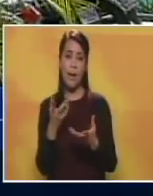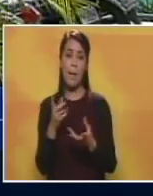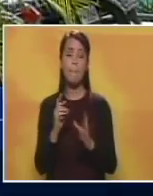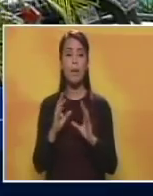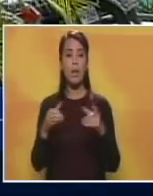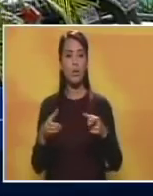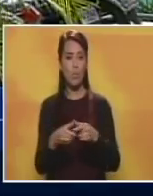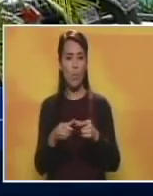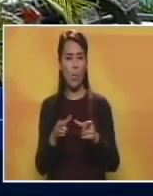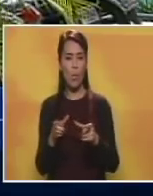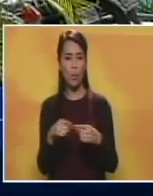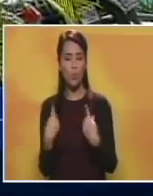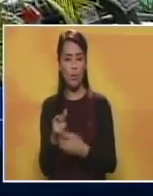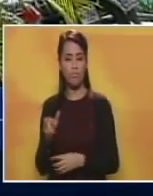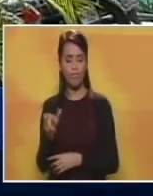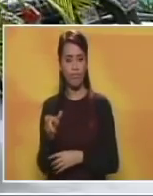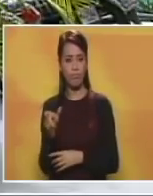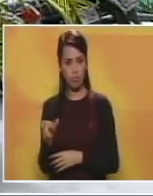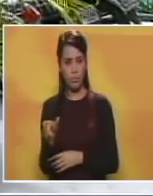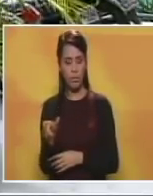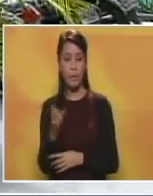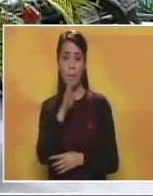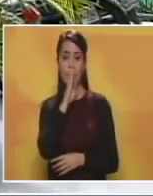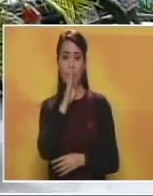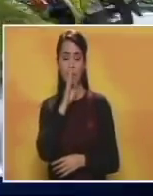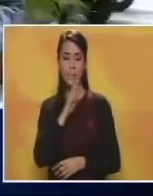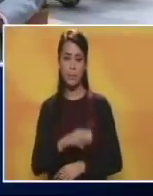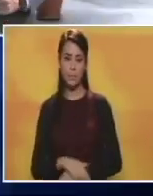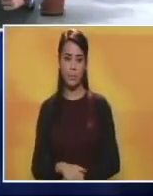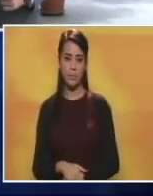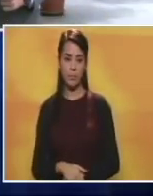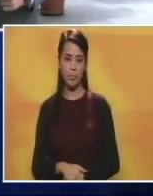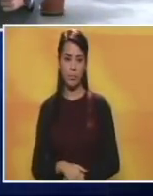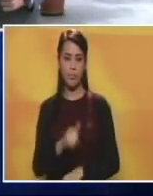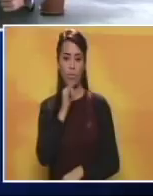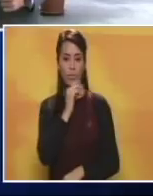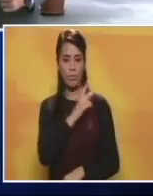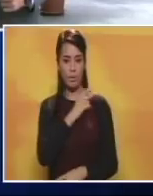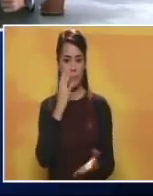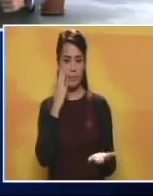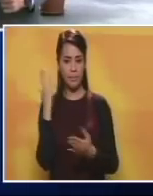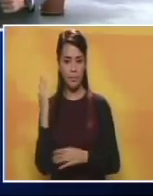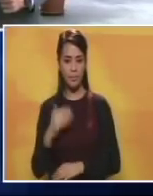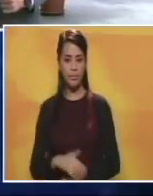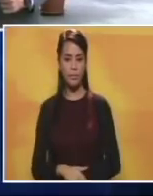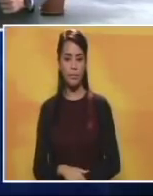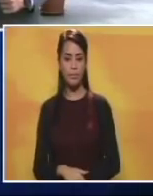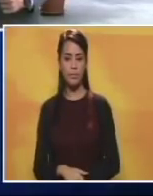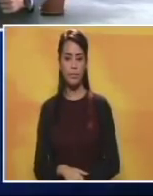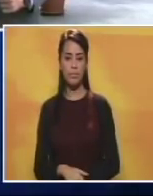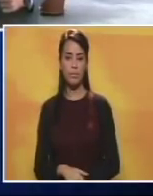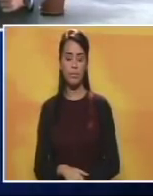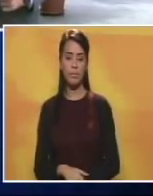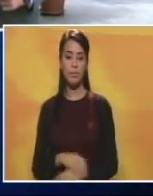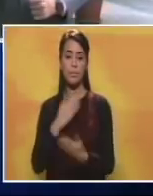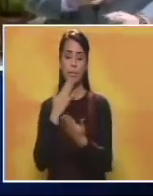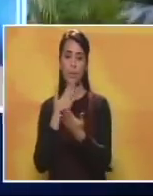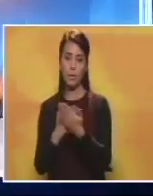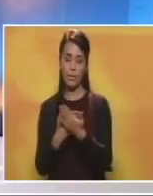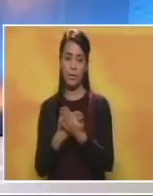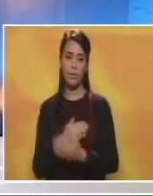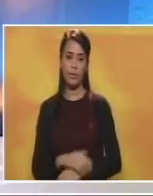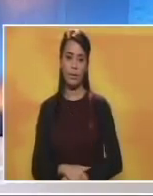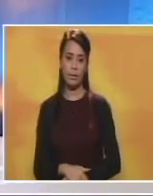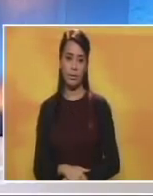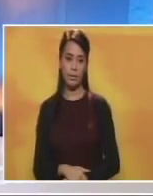cajeros automáticos. Es la información. Continúen con más de la emisión meridiana de Noticiero Venevisión. Gracias, Manuel. Continuamos